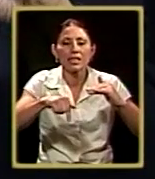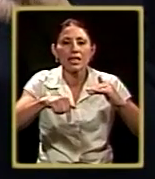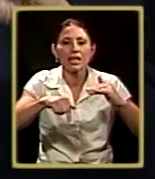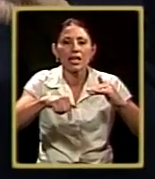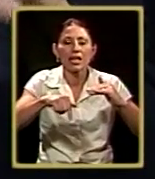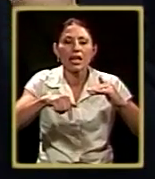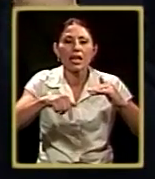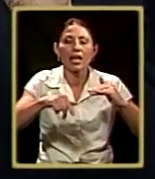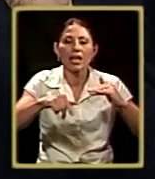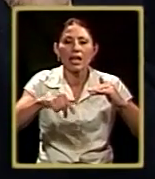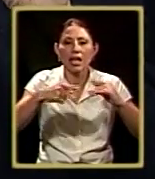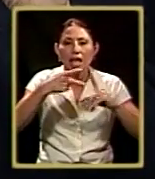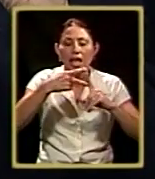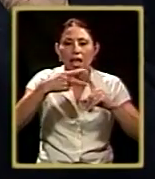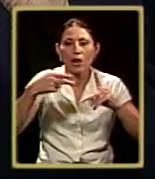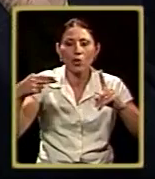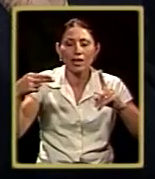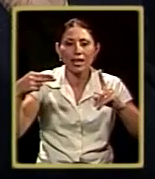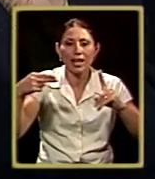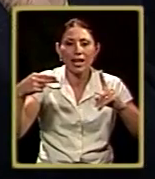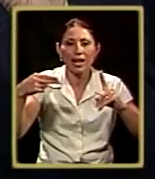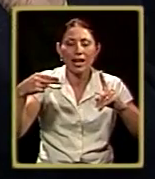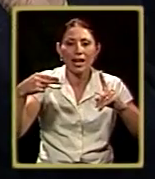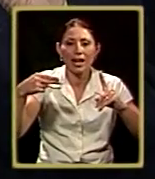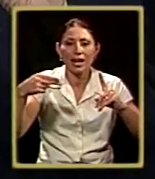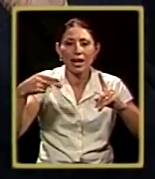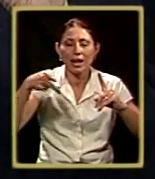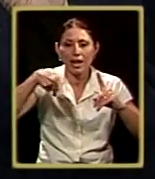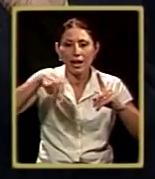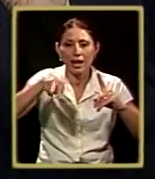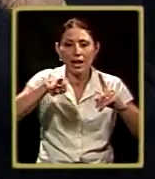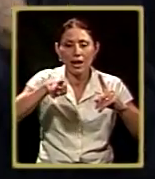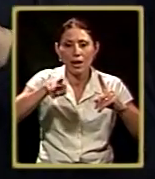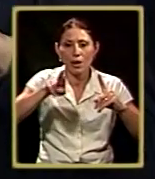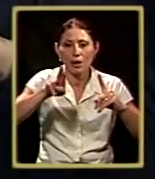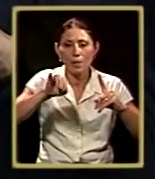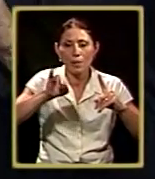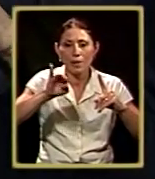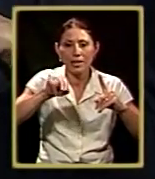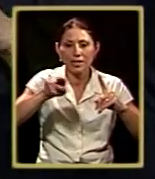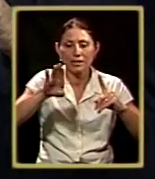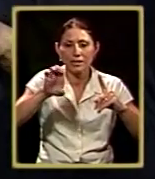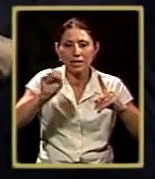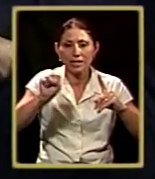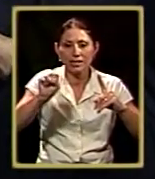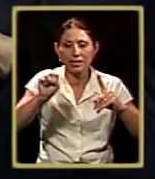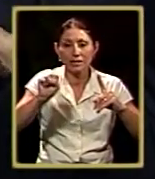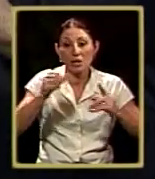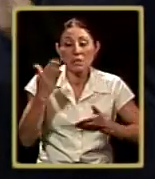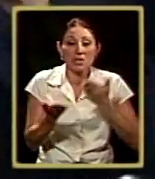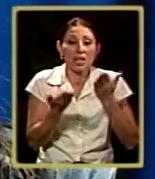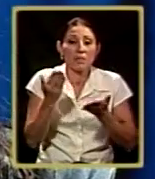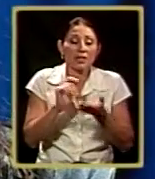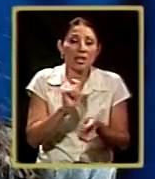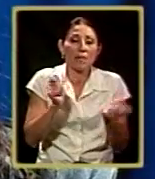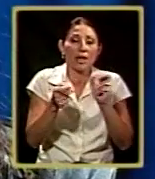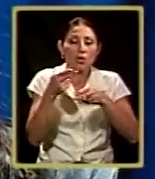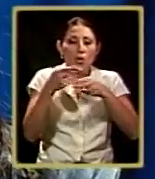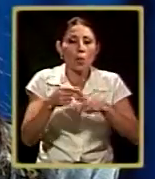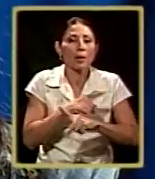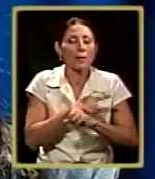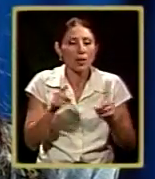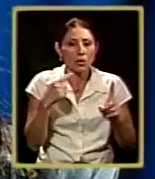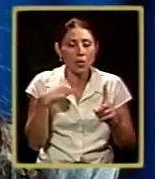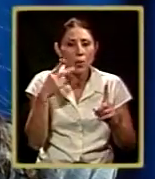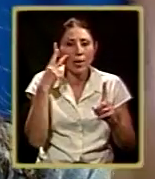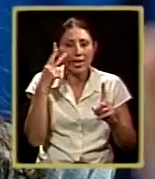que era el hotel... El Princess. No sé cómo se... Es que además deben haber cambiado de nombre, pero era una piramidita que